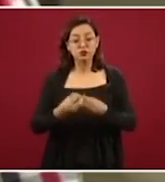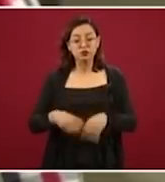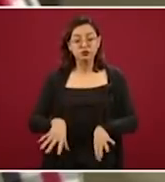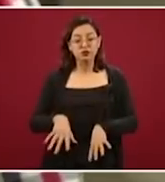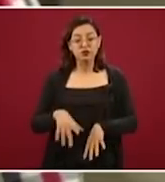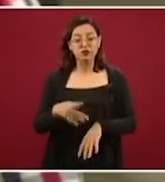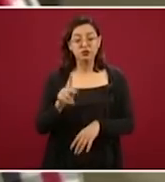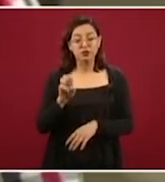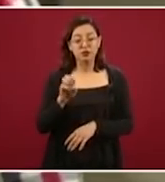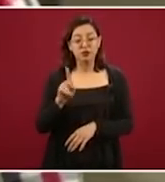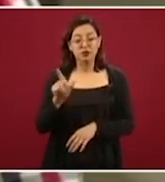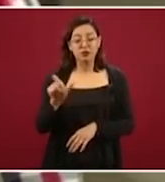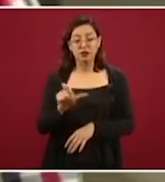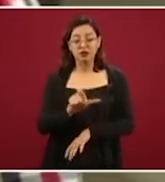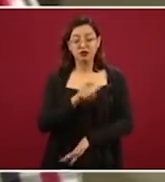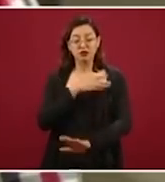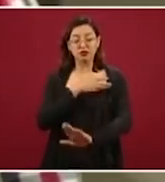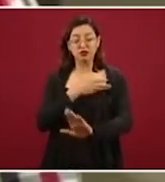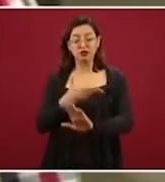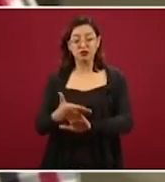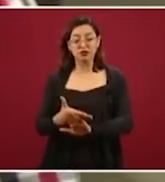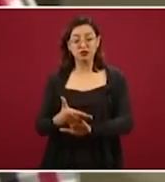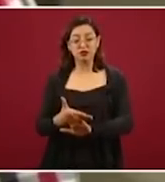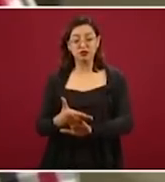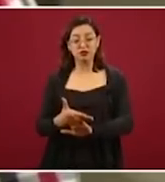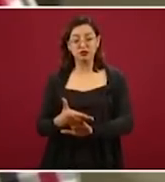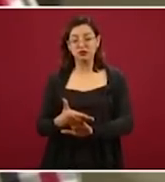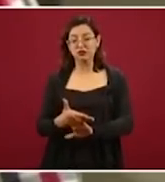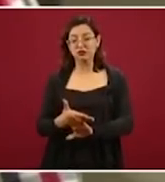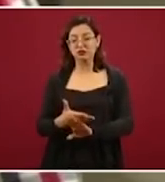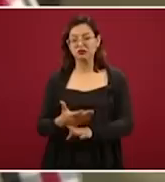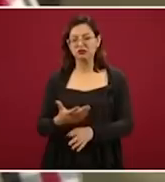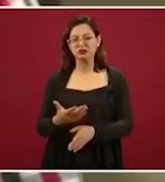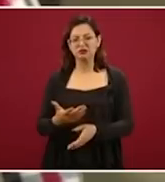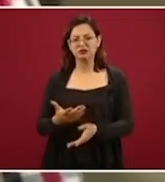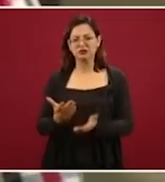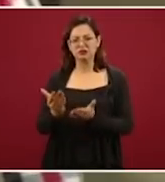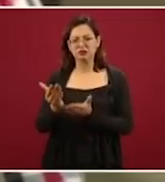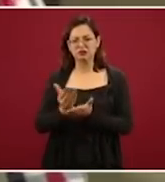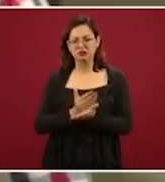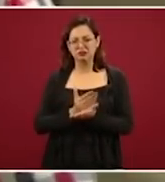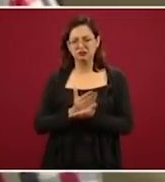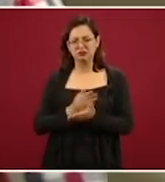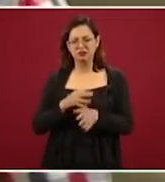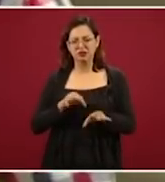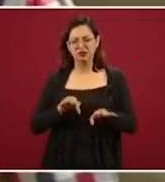y esto, pues, hay menos trabajo